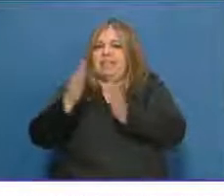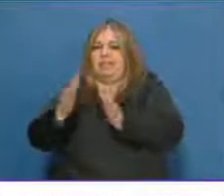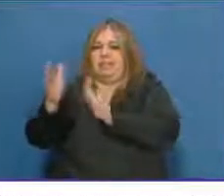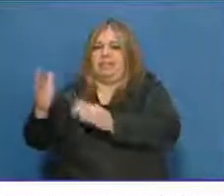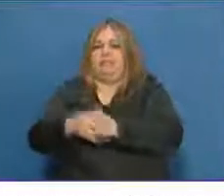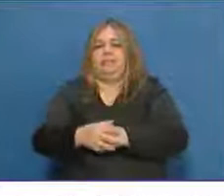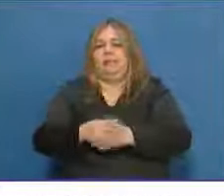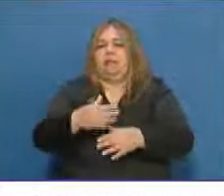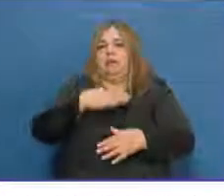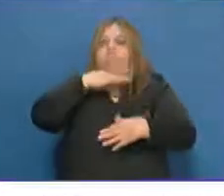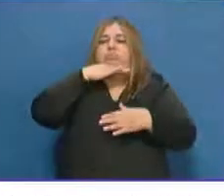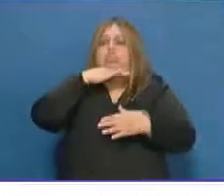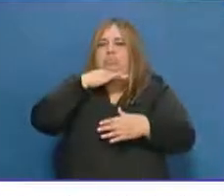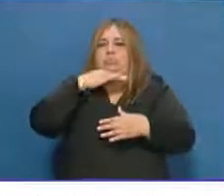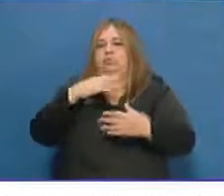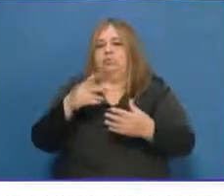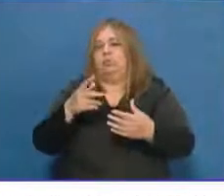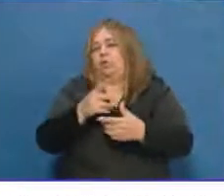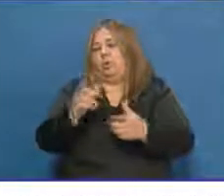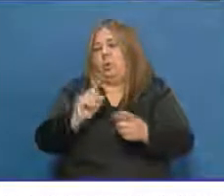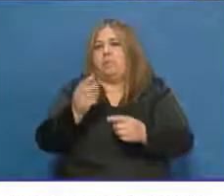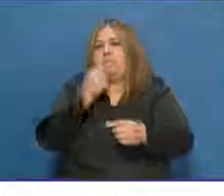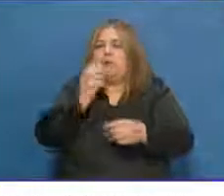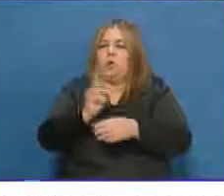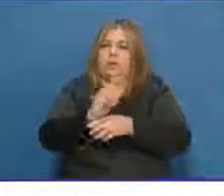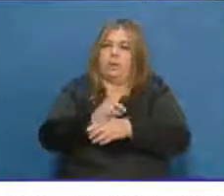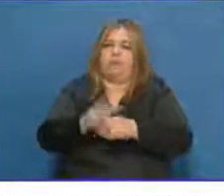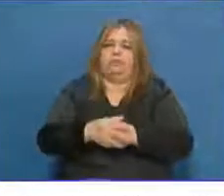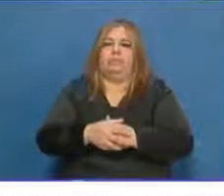saturación desde el punto de vista operativo. Al restringir o al manejar